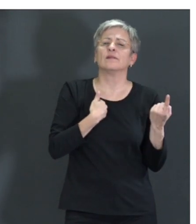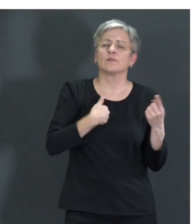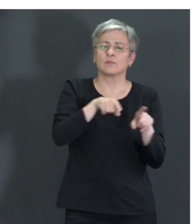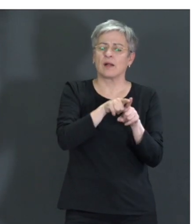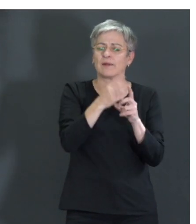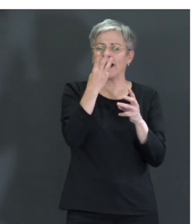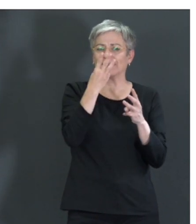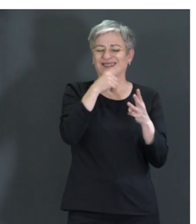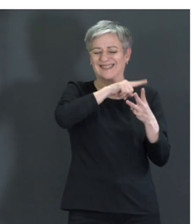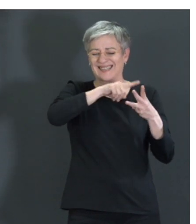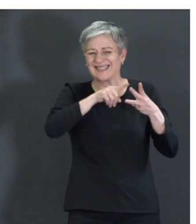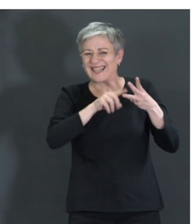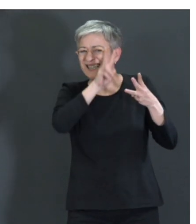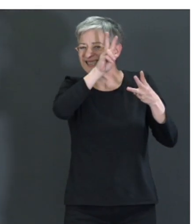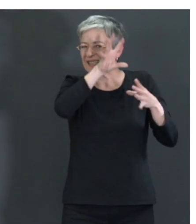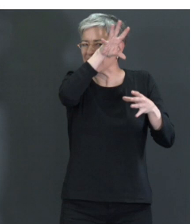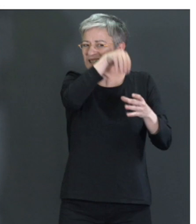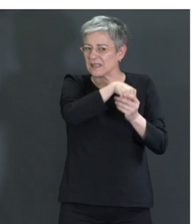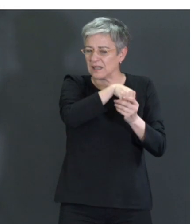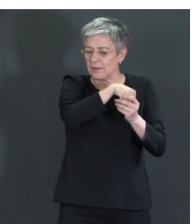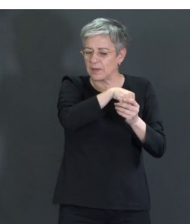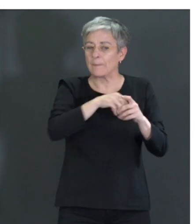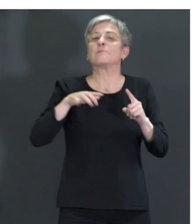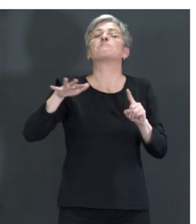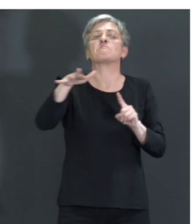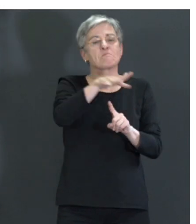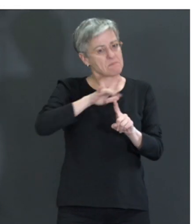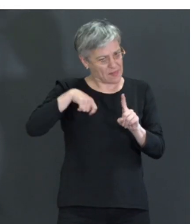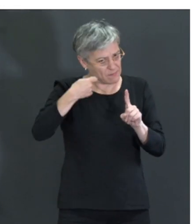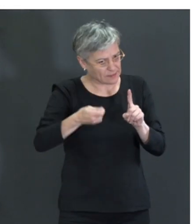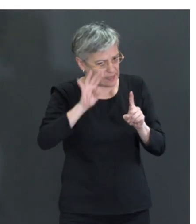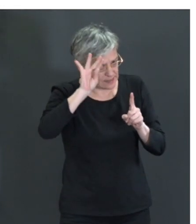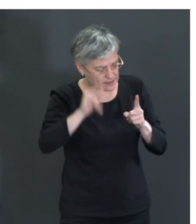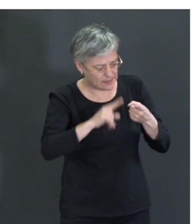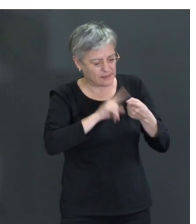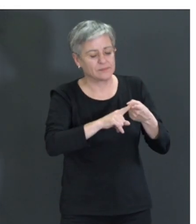tres patas bien diferenciadas, ¿no? La medioambiental sí es importante, pero